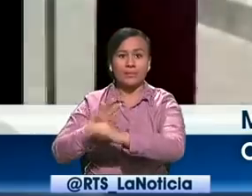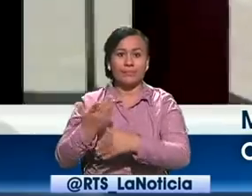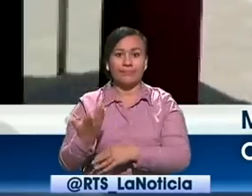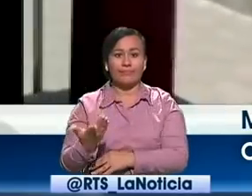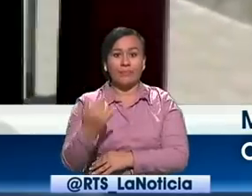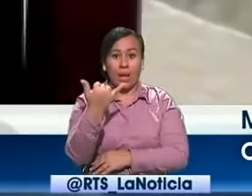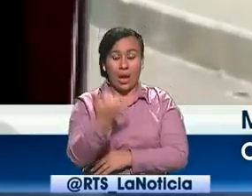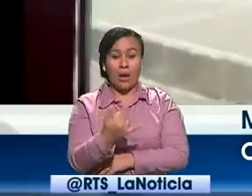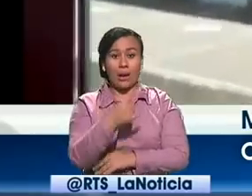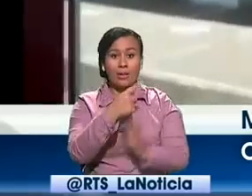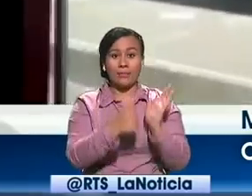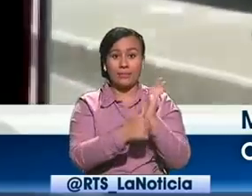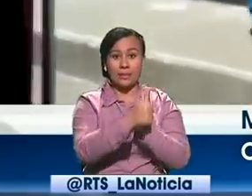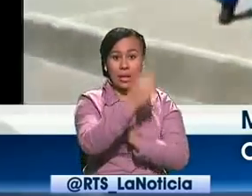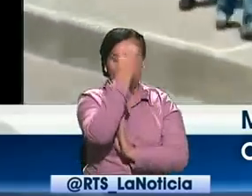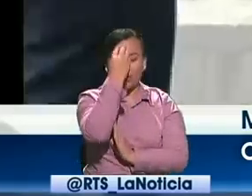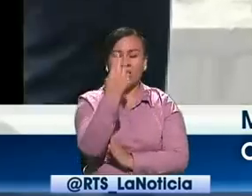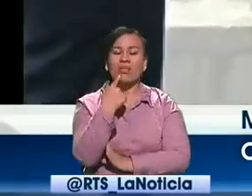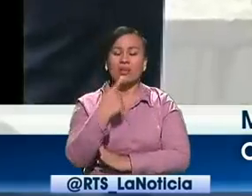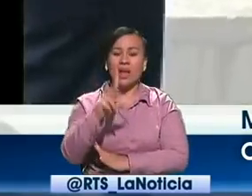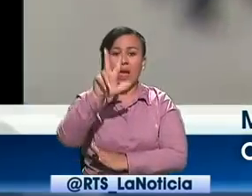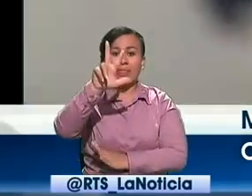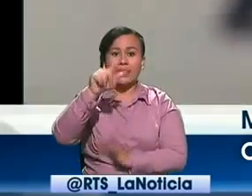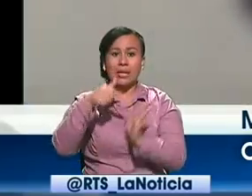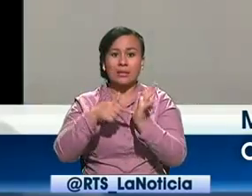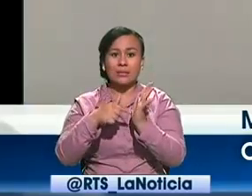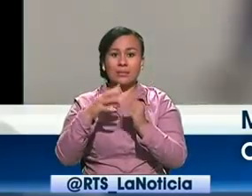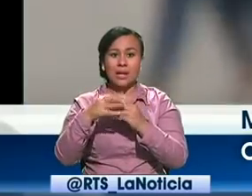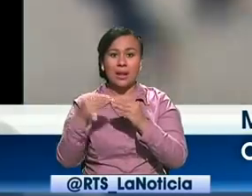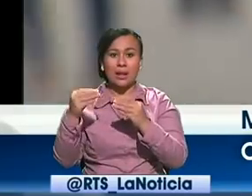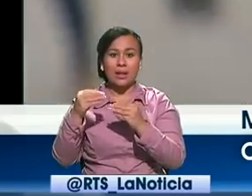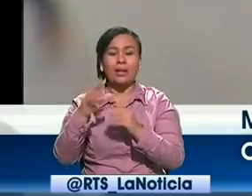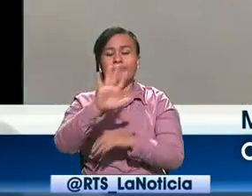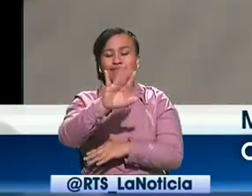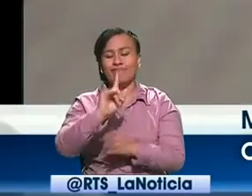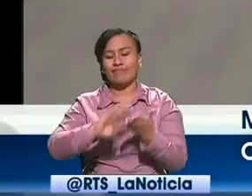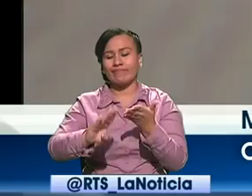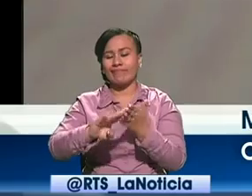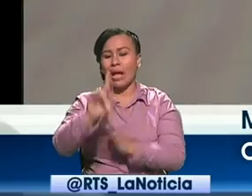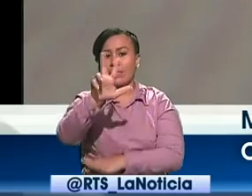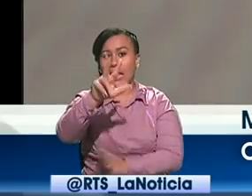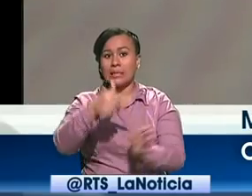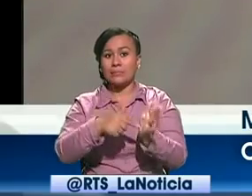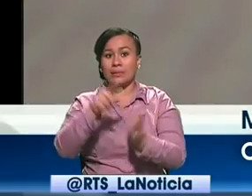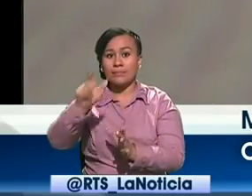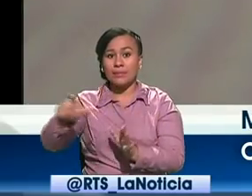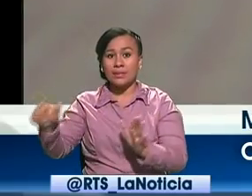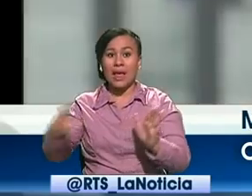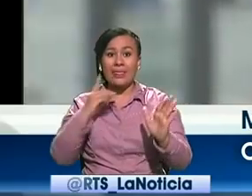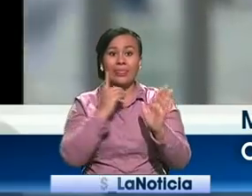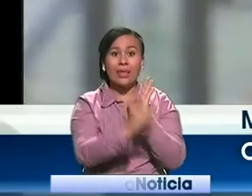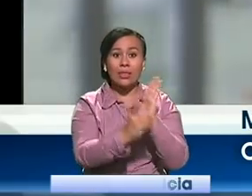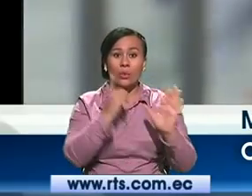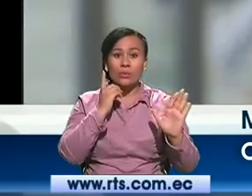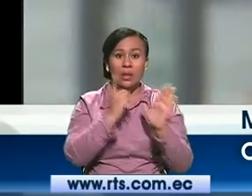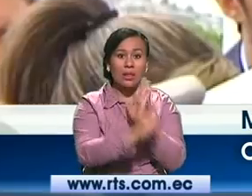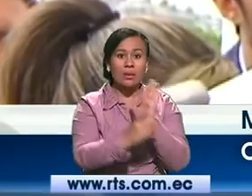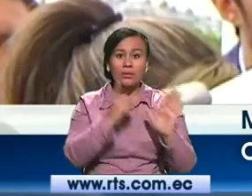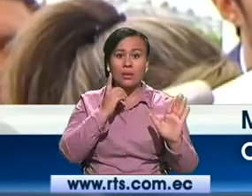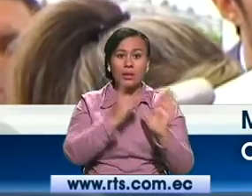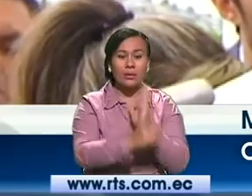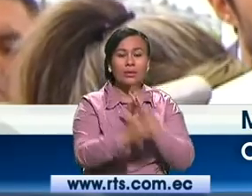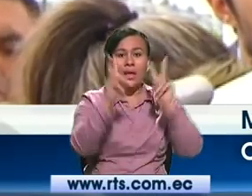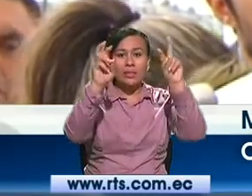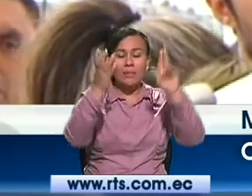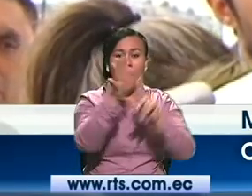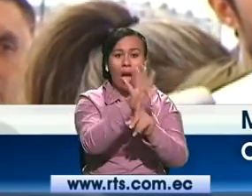se han receptado 3.000 denuncias de abuso sexual. Explica las estrategias que tienen para enfrentar esta problemática. Por un lado, la transparencia